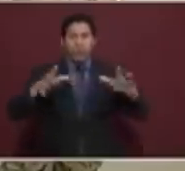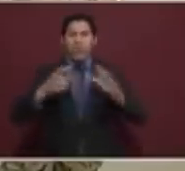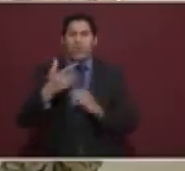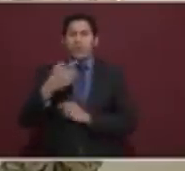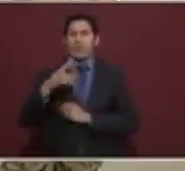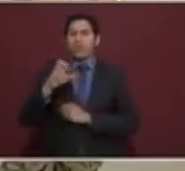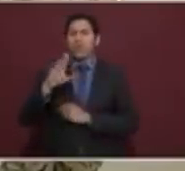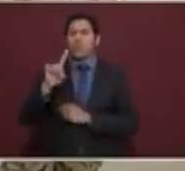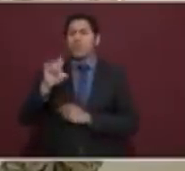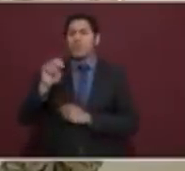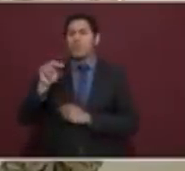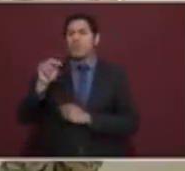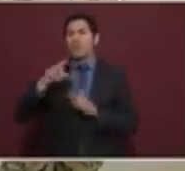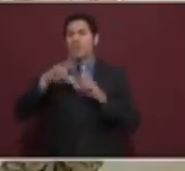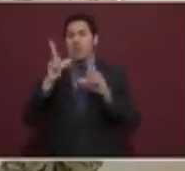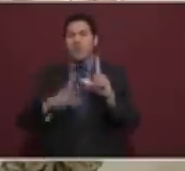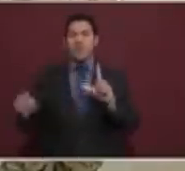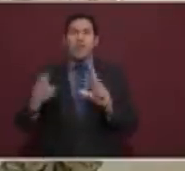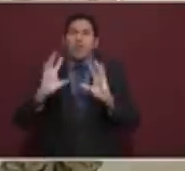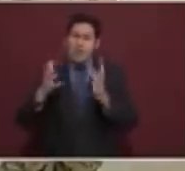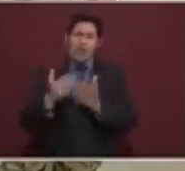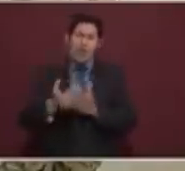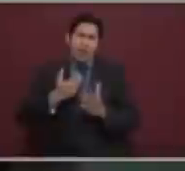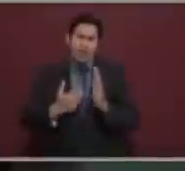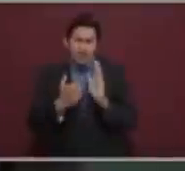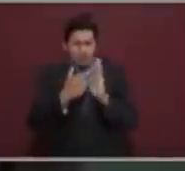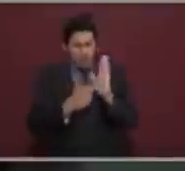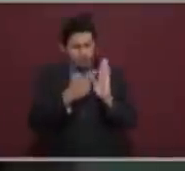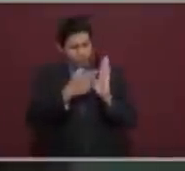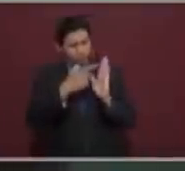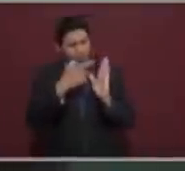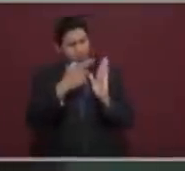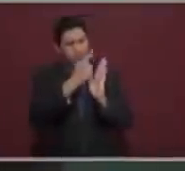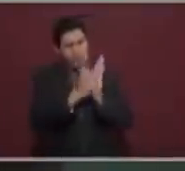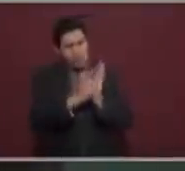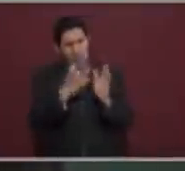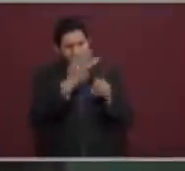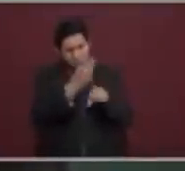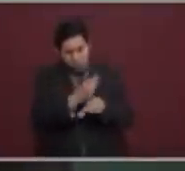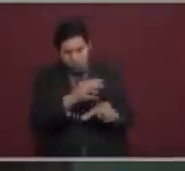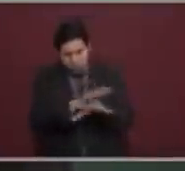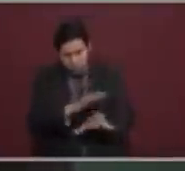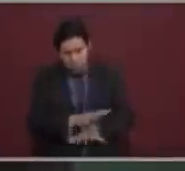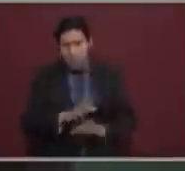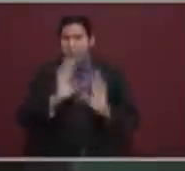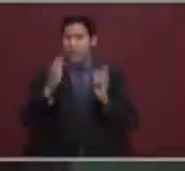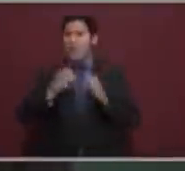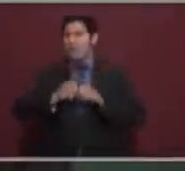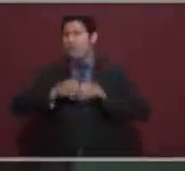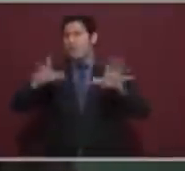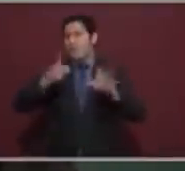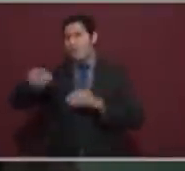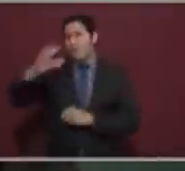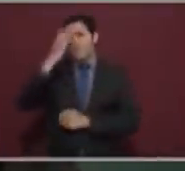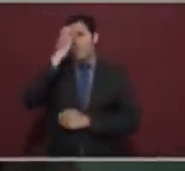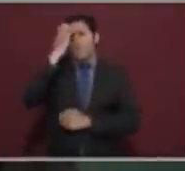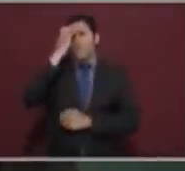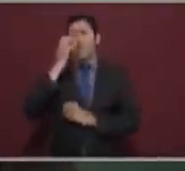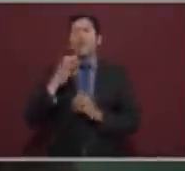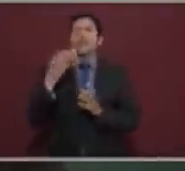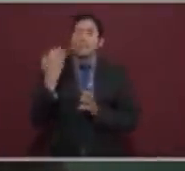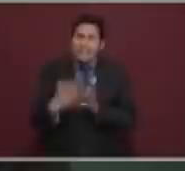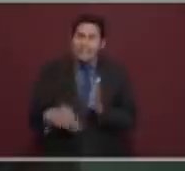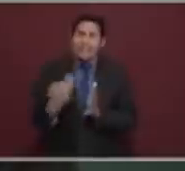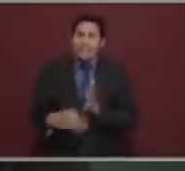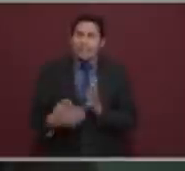constitucionales que ustedes conocen faltan todavía un par de iniciativas